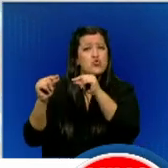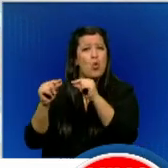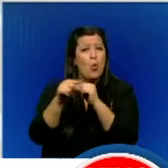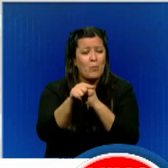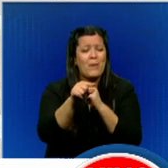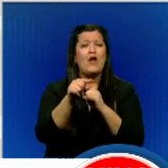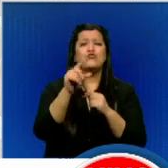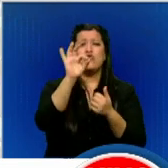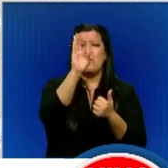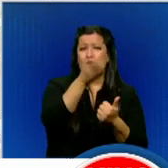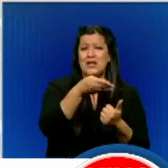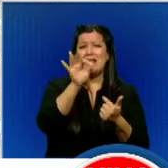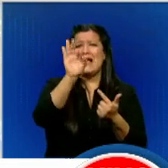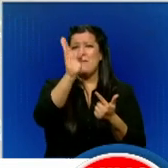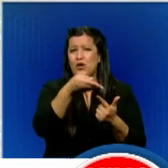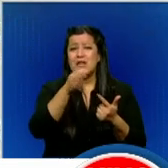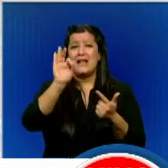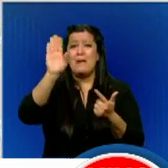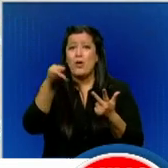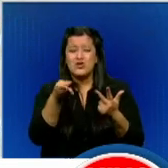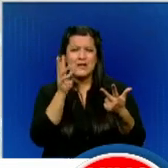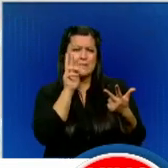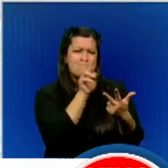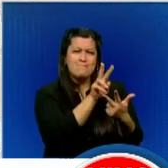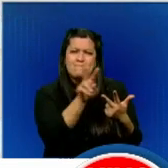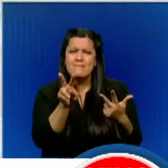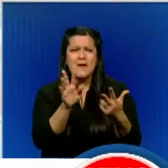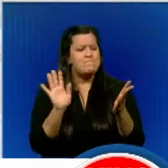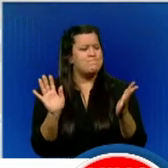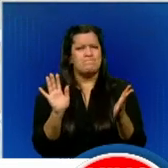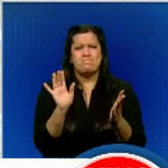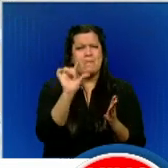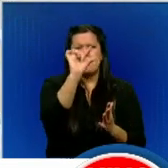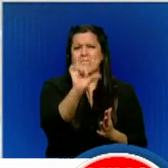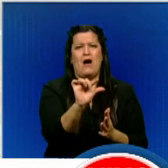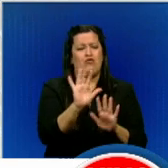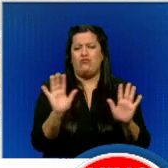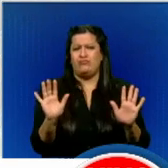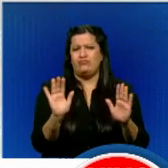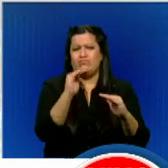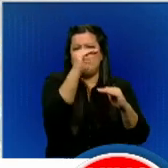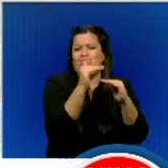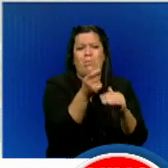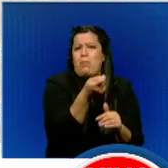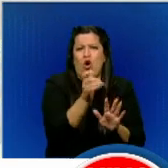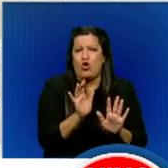de cada uno de los tramos que a nuestro entender y muy bajos y por eso yo quiero rescatar